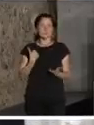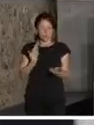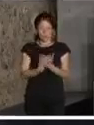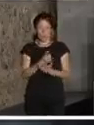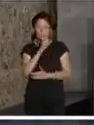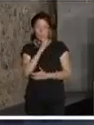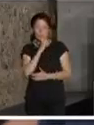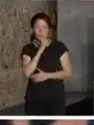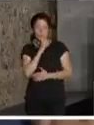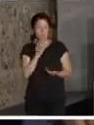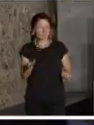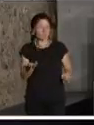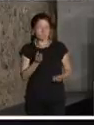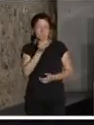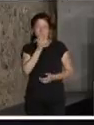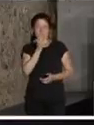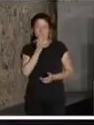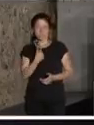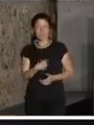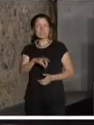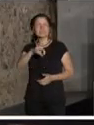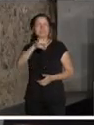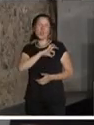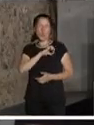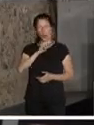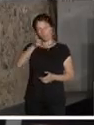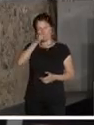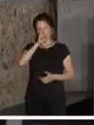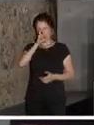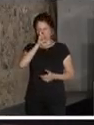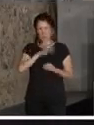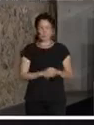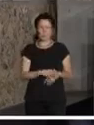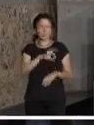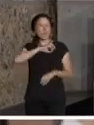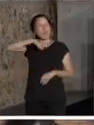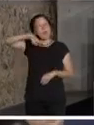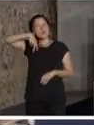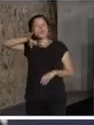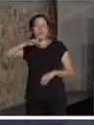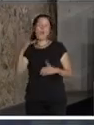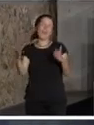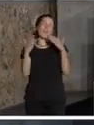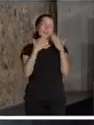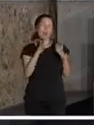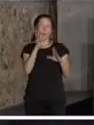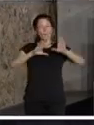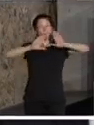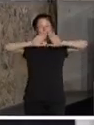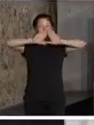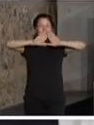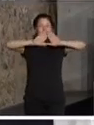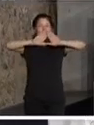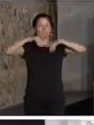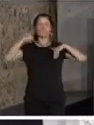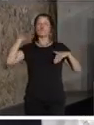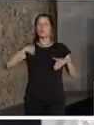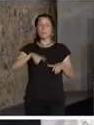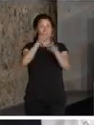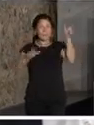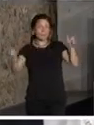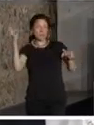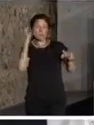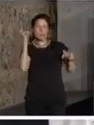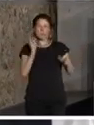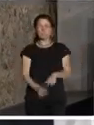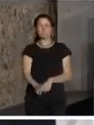pide que nos callemos señor fe hijo Señor mañueco gracias al feminismo Ya ninguna